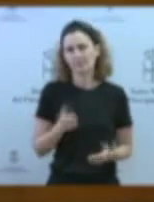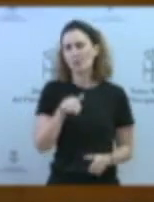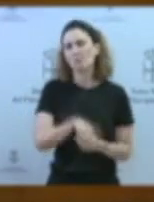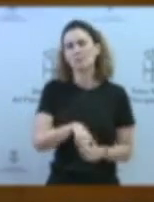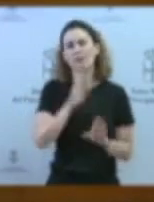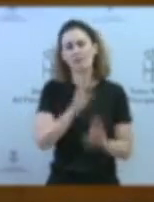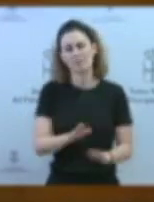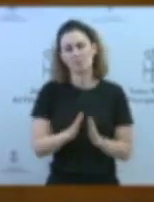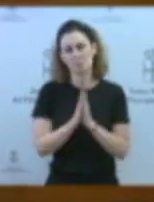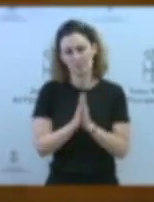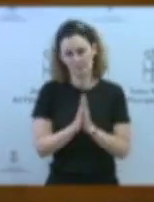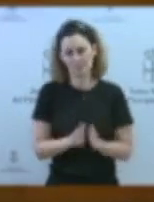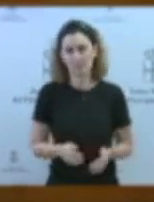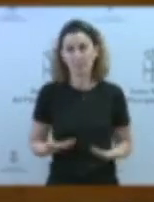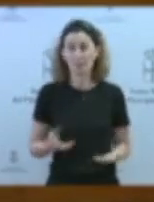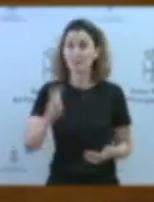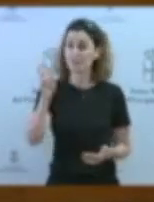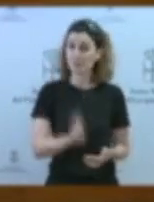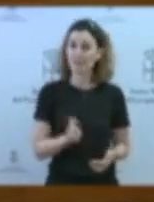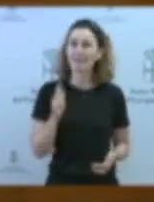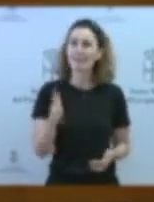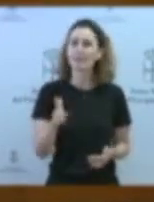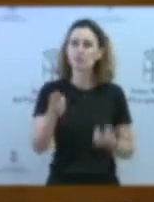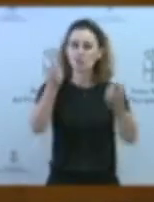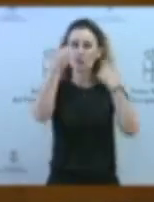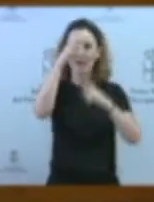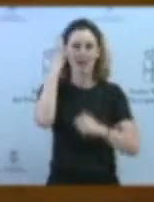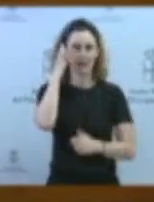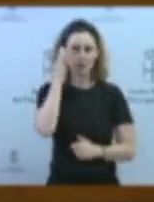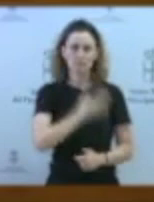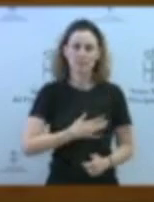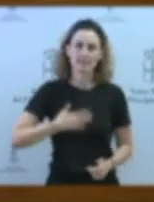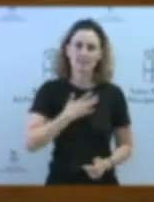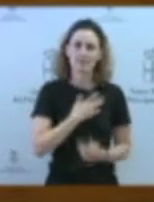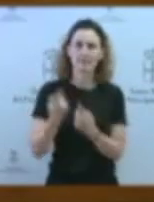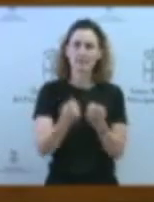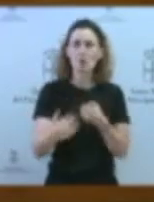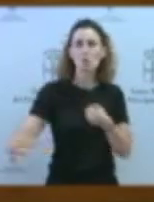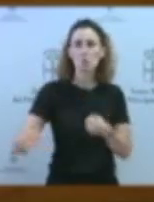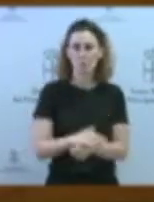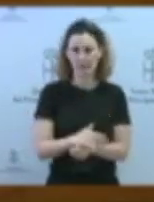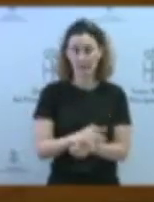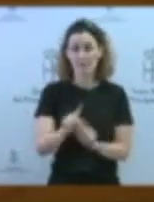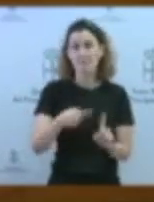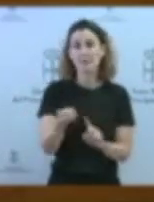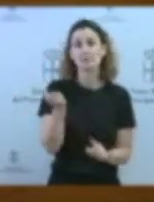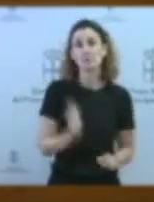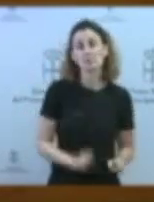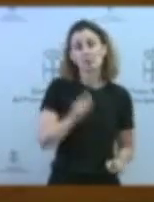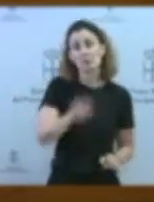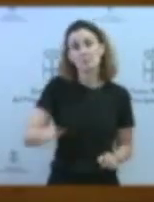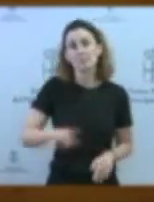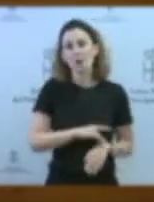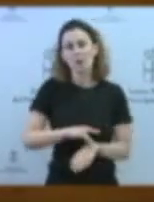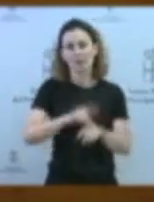del alumnado a tener y satisfacer sus necesidades, pero también de los profesionales de la orientación educativa, que en muchas ocasiones se